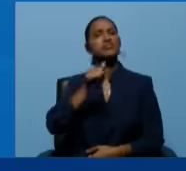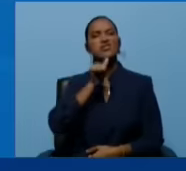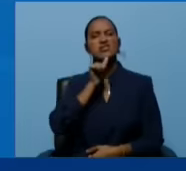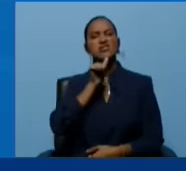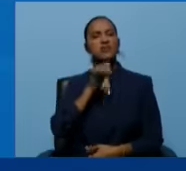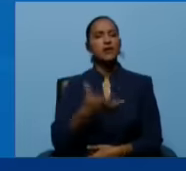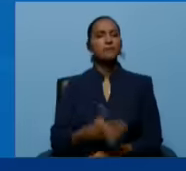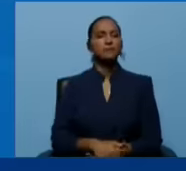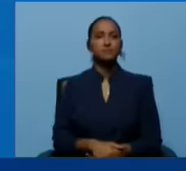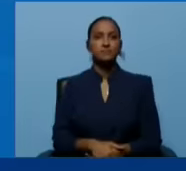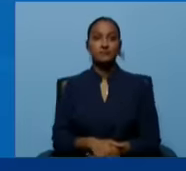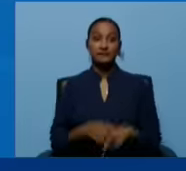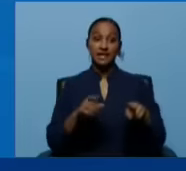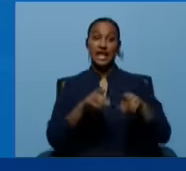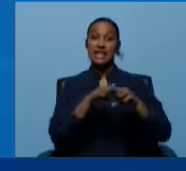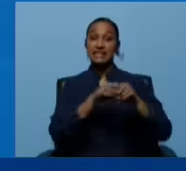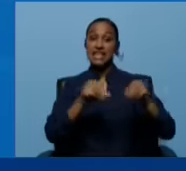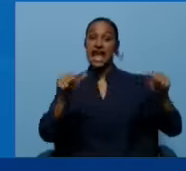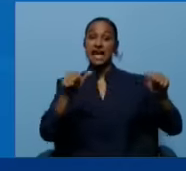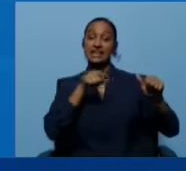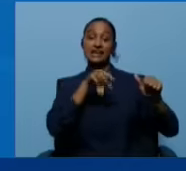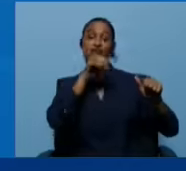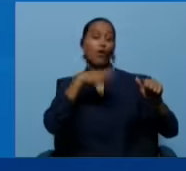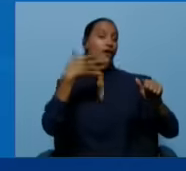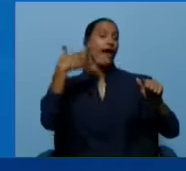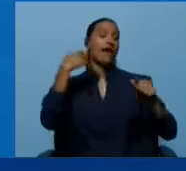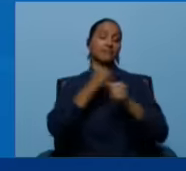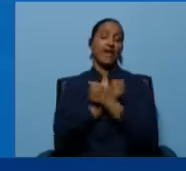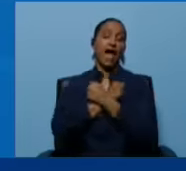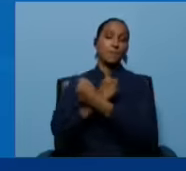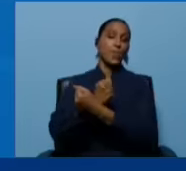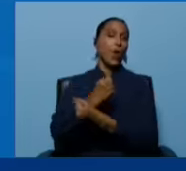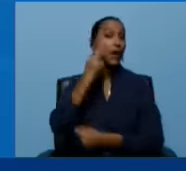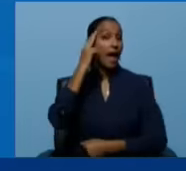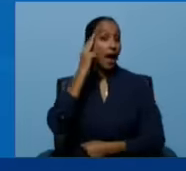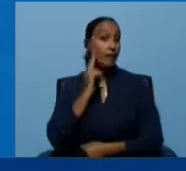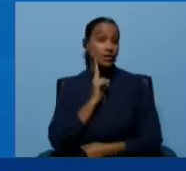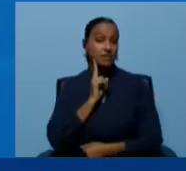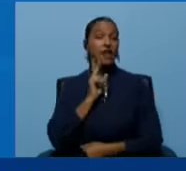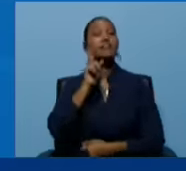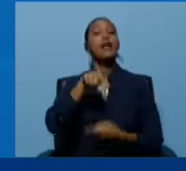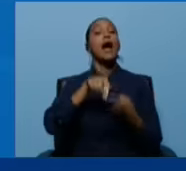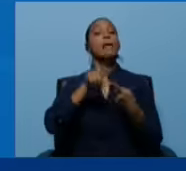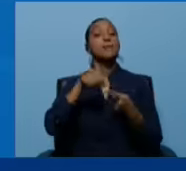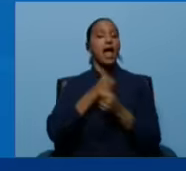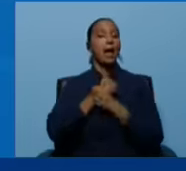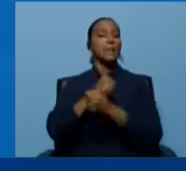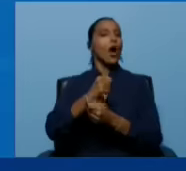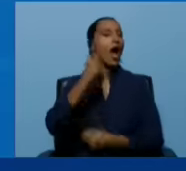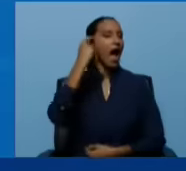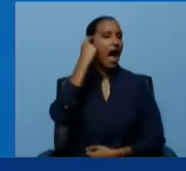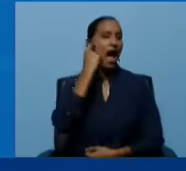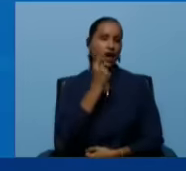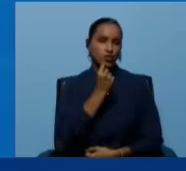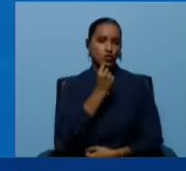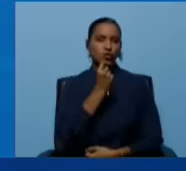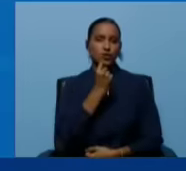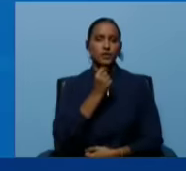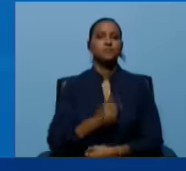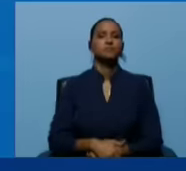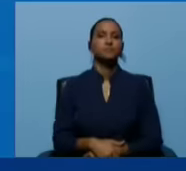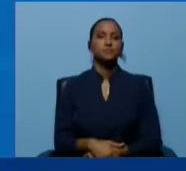aquella tierra que amó a Bolívar y que Bolívar amó, que amó a Antonio José de Sucre y que Antonio José de Sucre